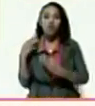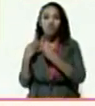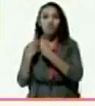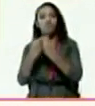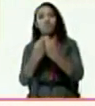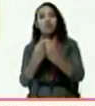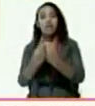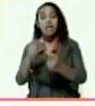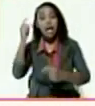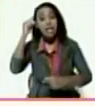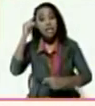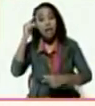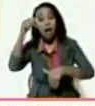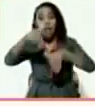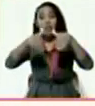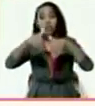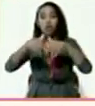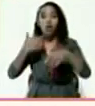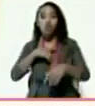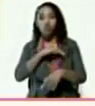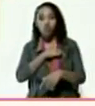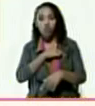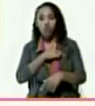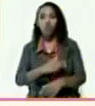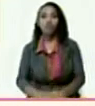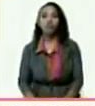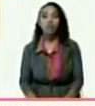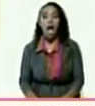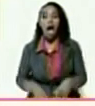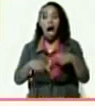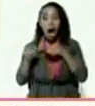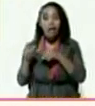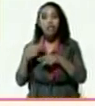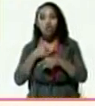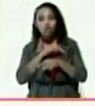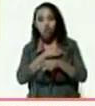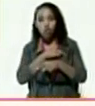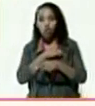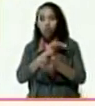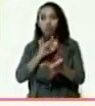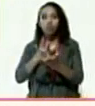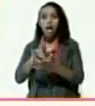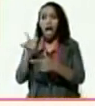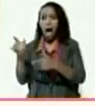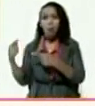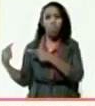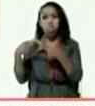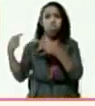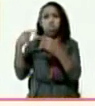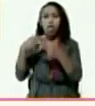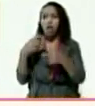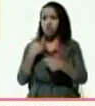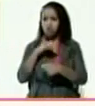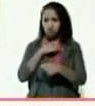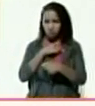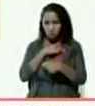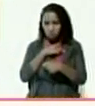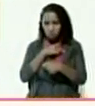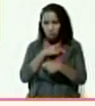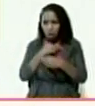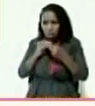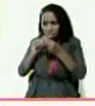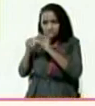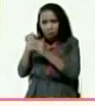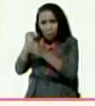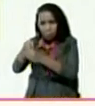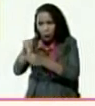el día que sean las elecciones, ahí estaremos nosotros. Ahí estaremos nosotros. ¿Que las peleas de ellos? No, no, nos piden que arreglemos eso. No nos metemos